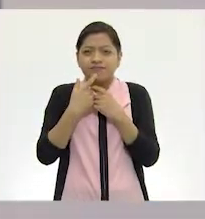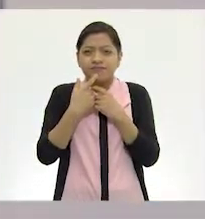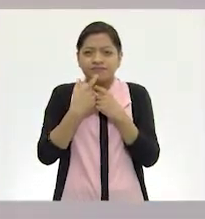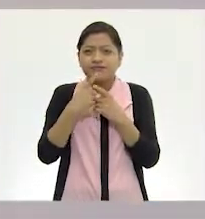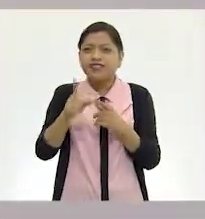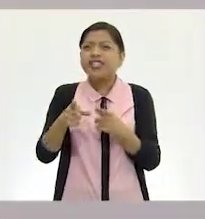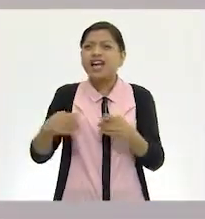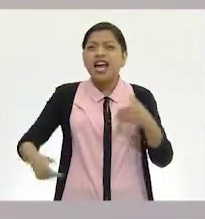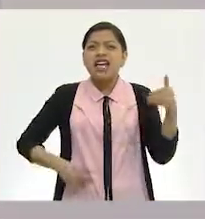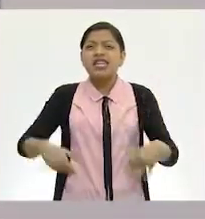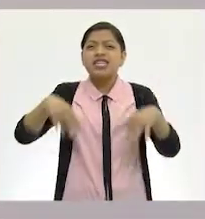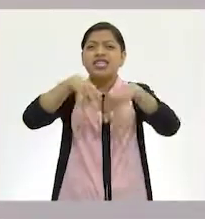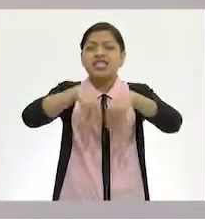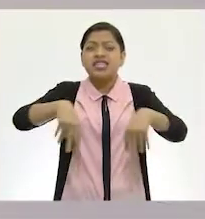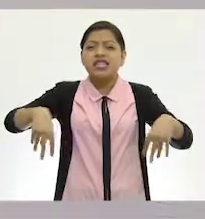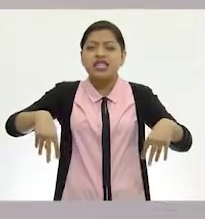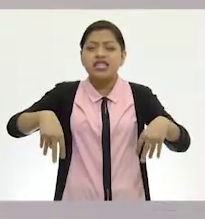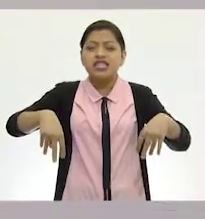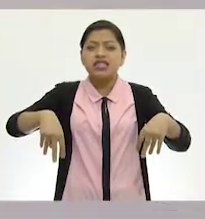el teatro